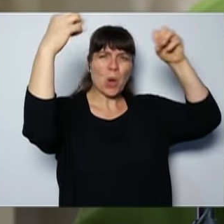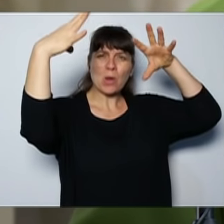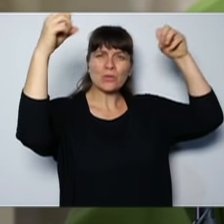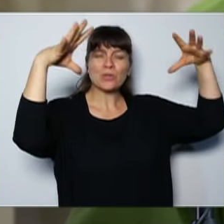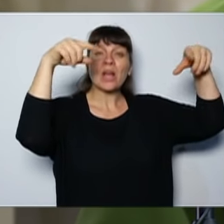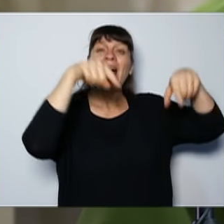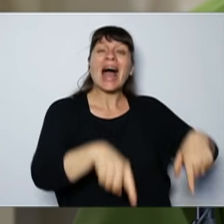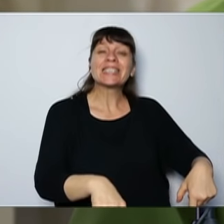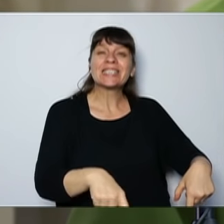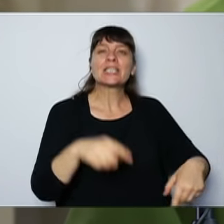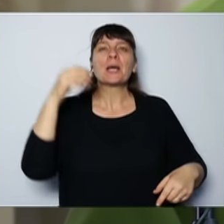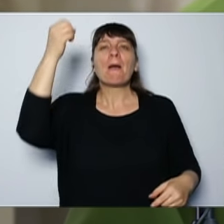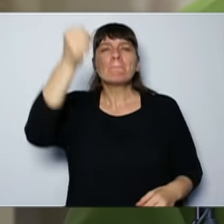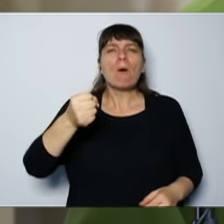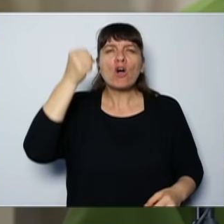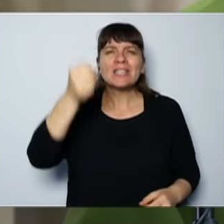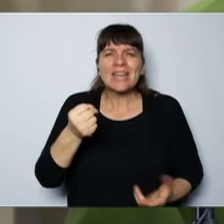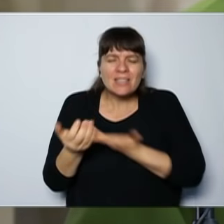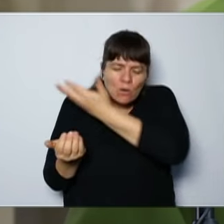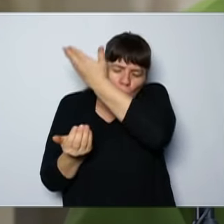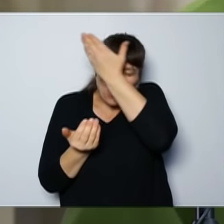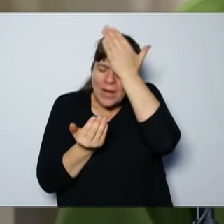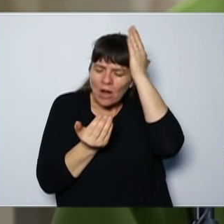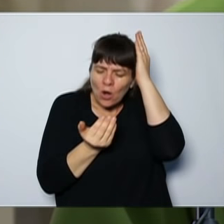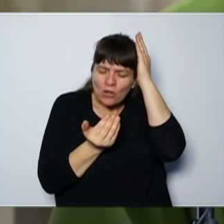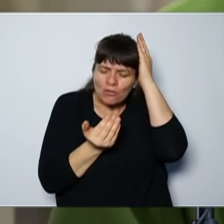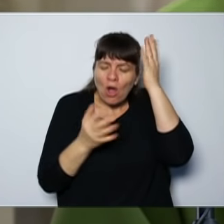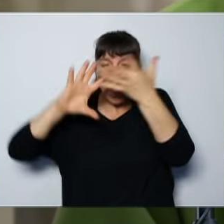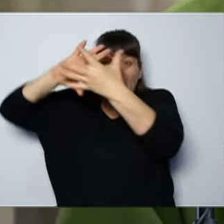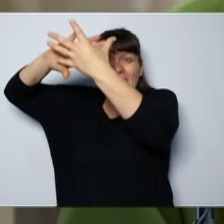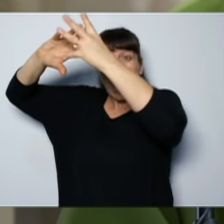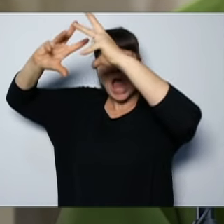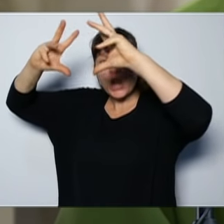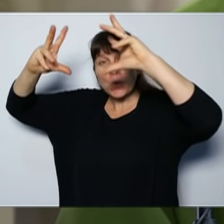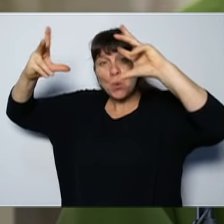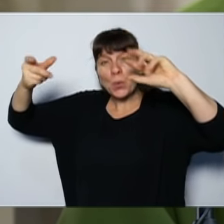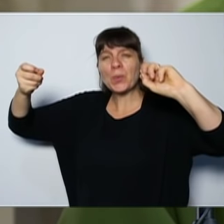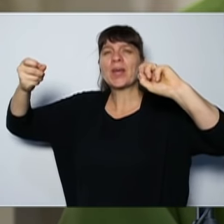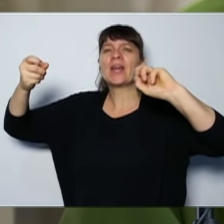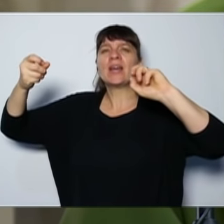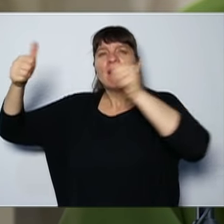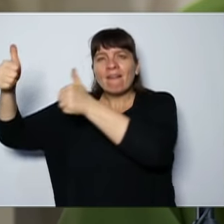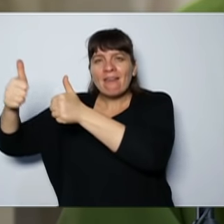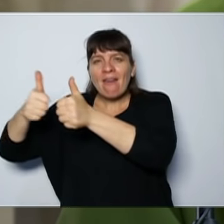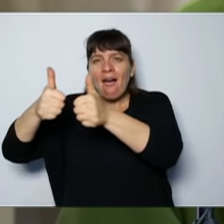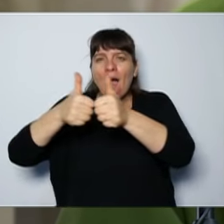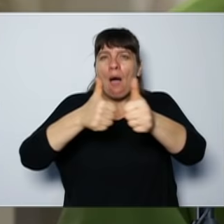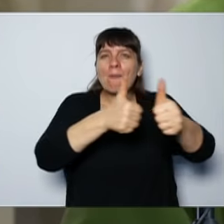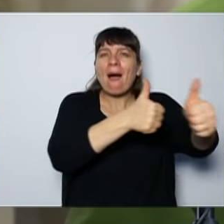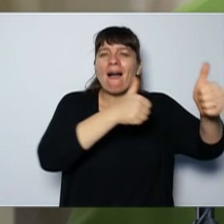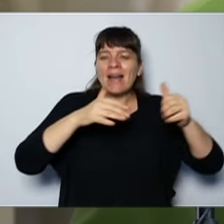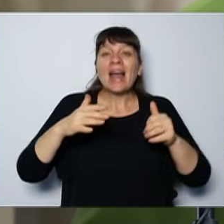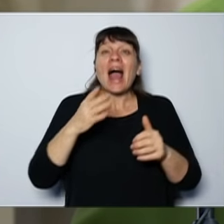Allí Moisés tenía que cubrirse el rostro. La nube guiaba el campamento de